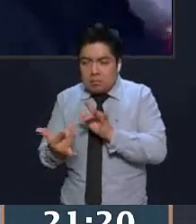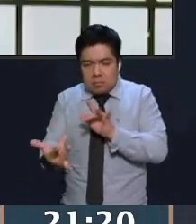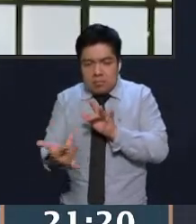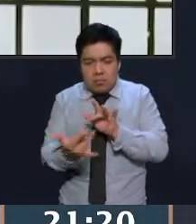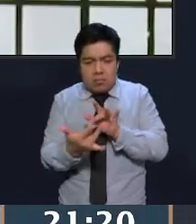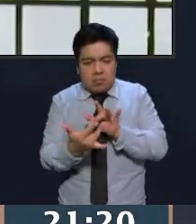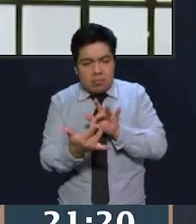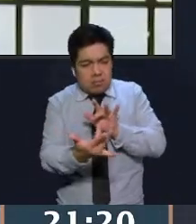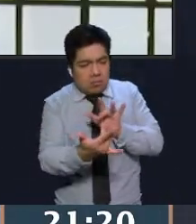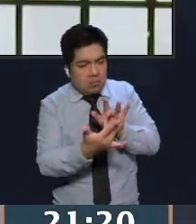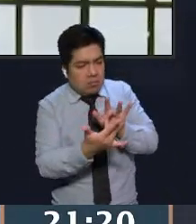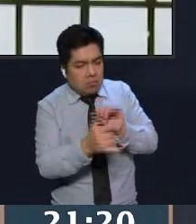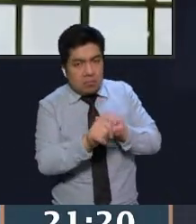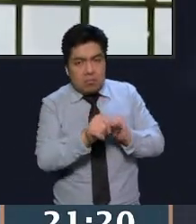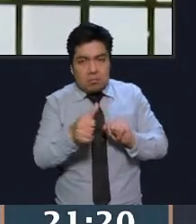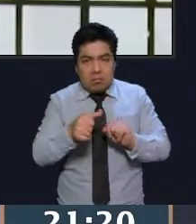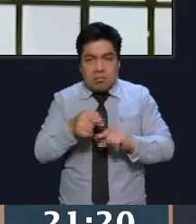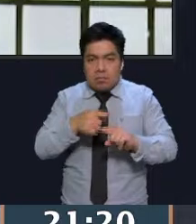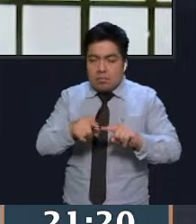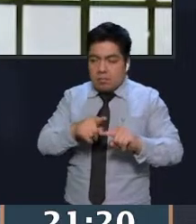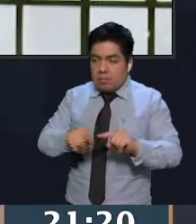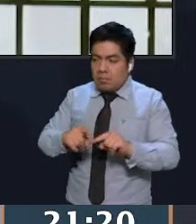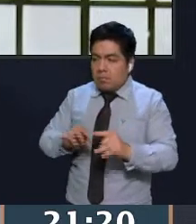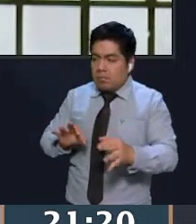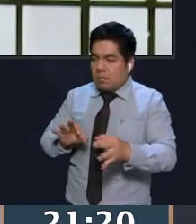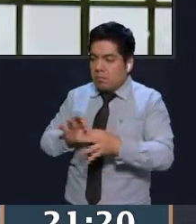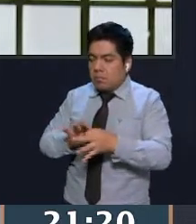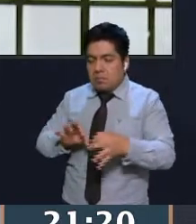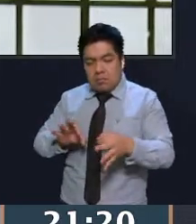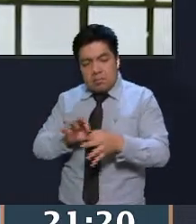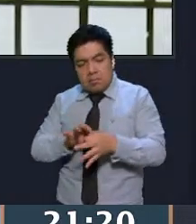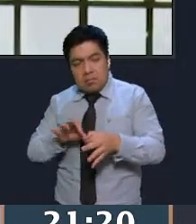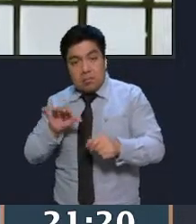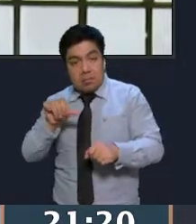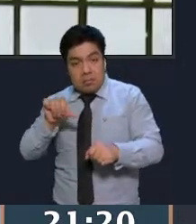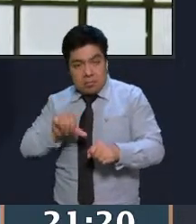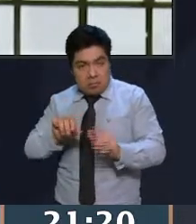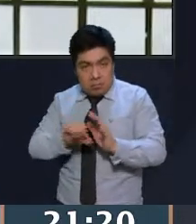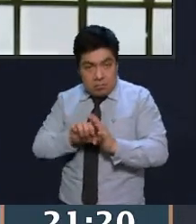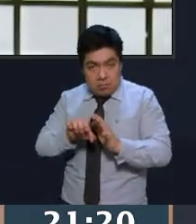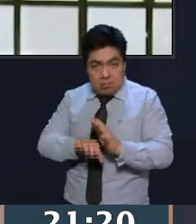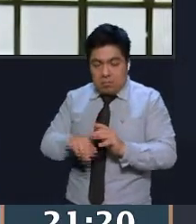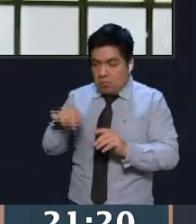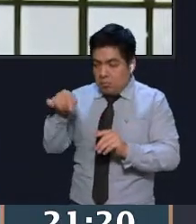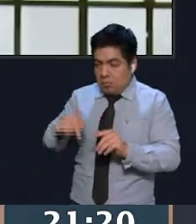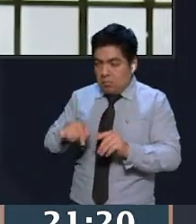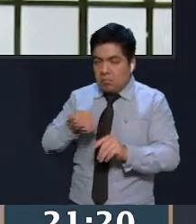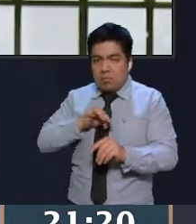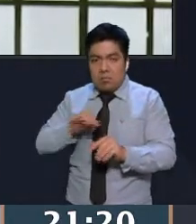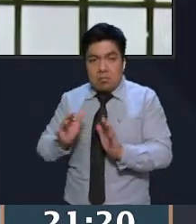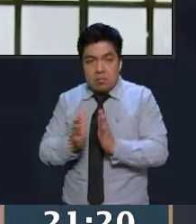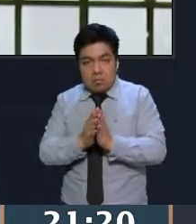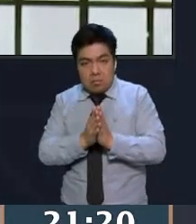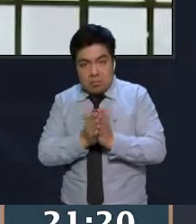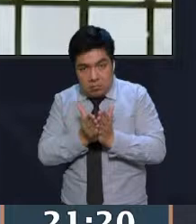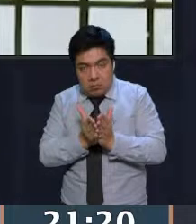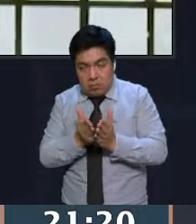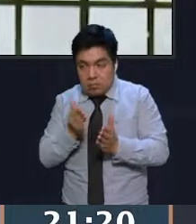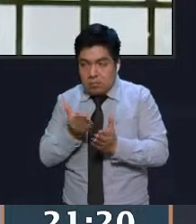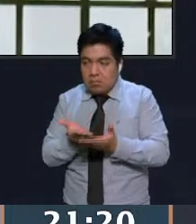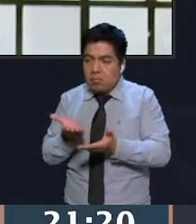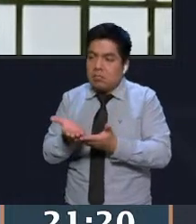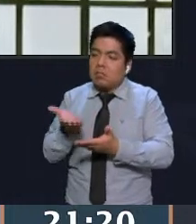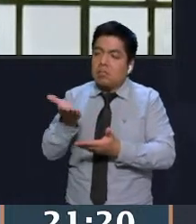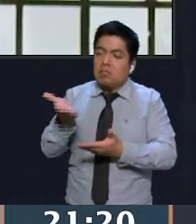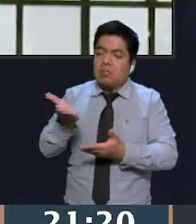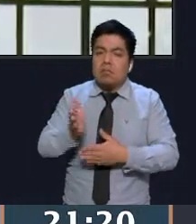medios corporativos. Estos vínculos los llevan a que a la fecha todavía colocan sus textos como si